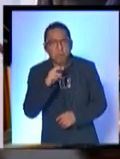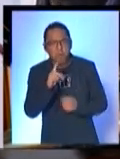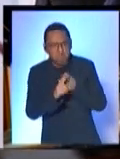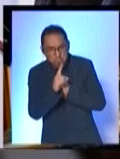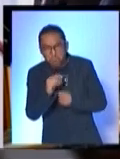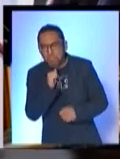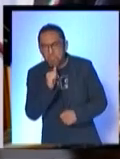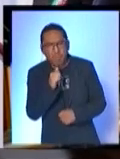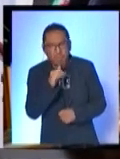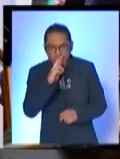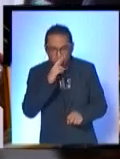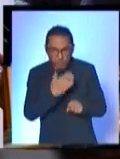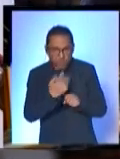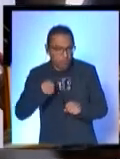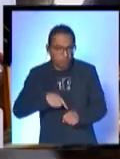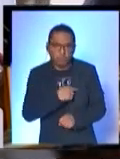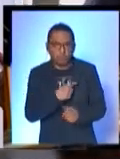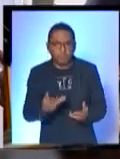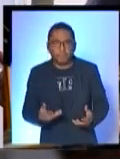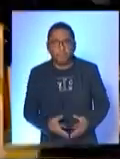en hacerlo, es una responsabilidad de nosotros.